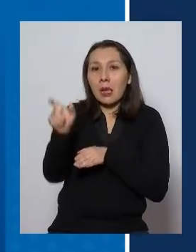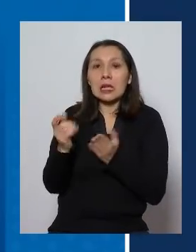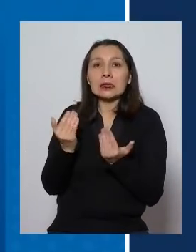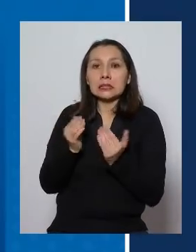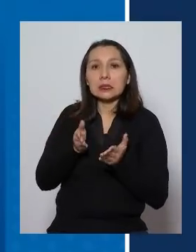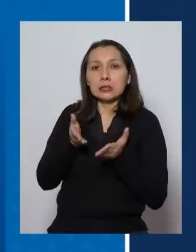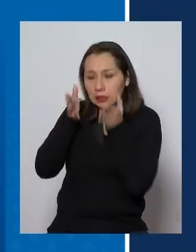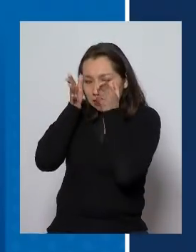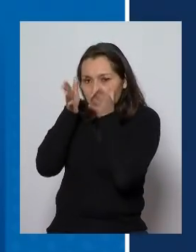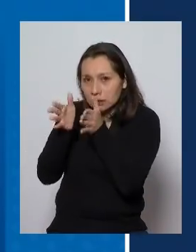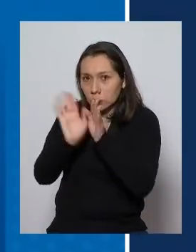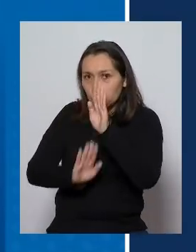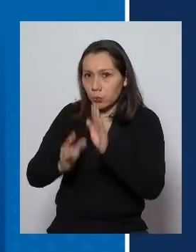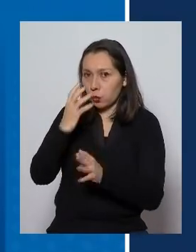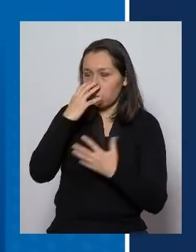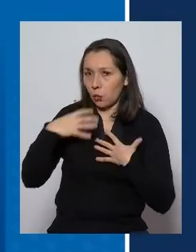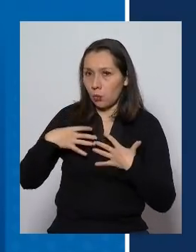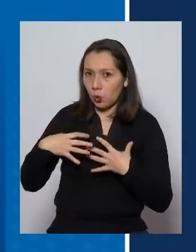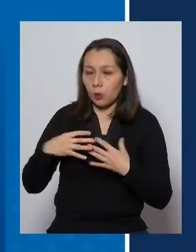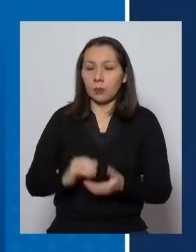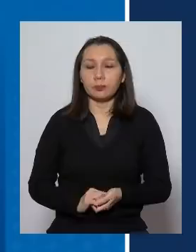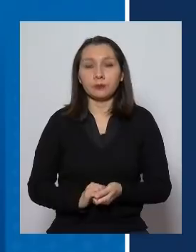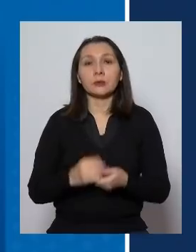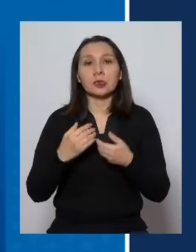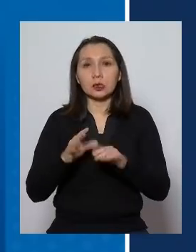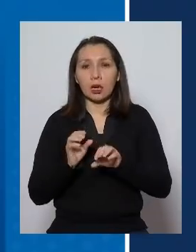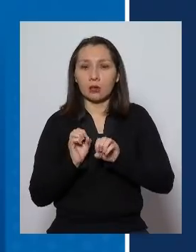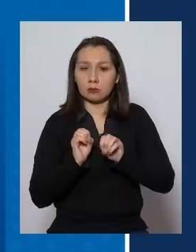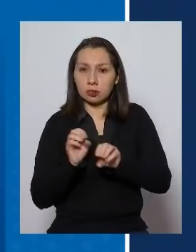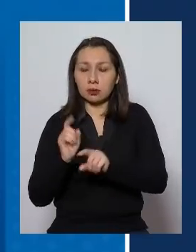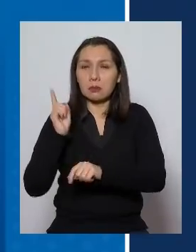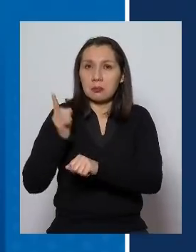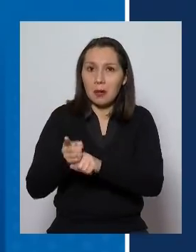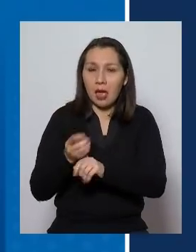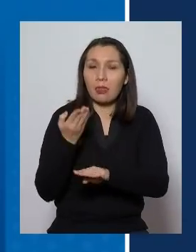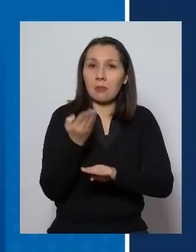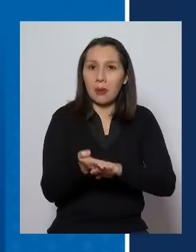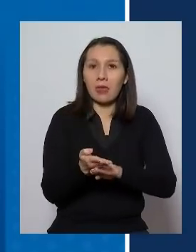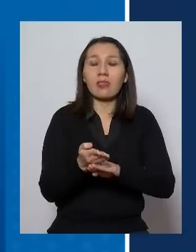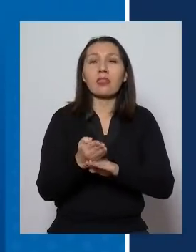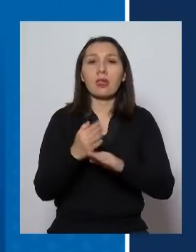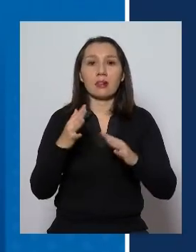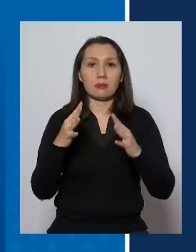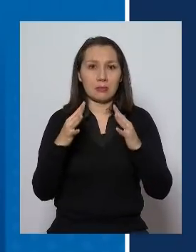necesitan. Hemos instruido, hemos solicitado también a las